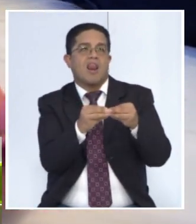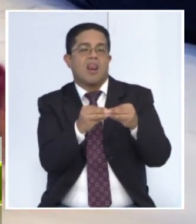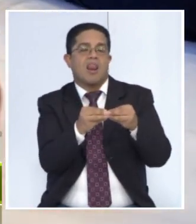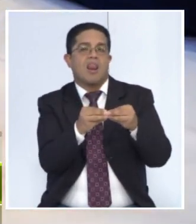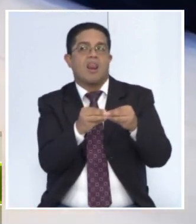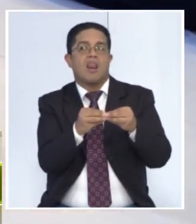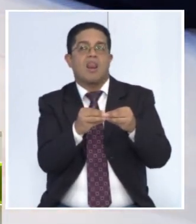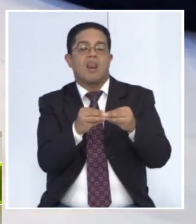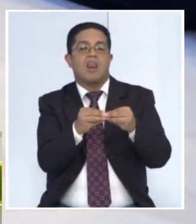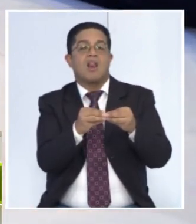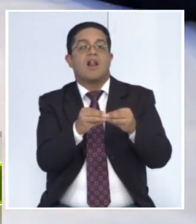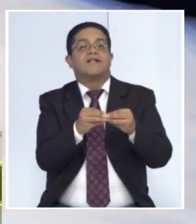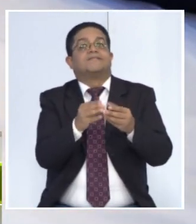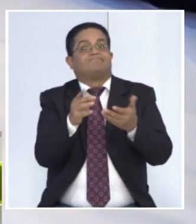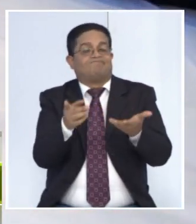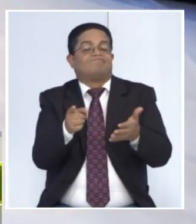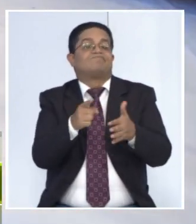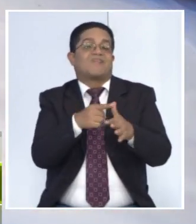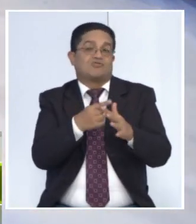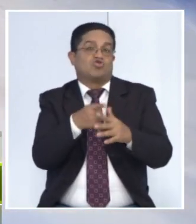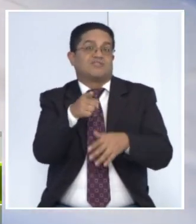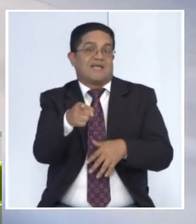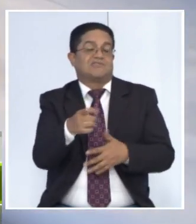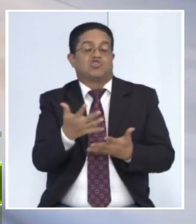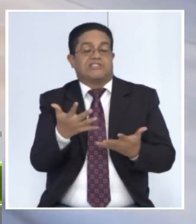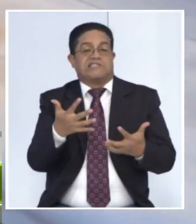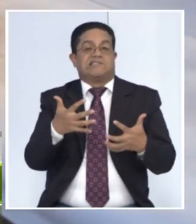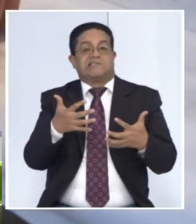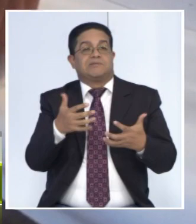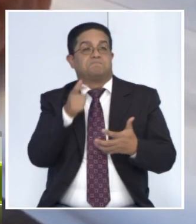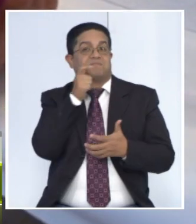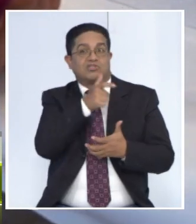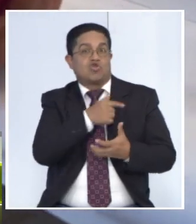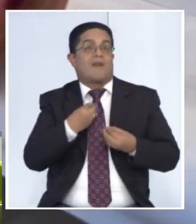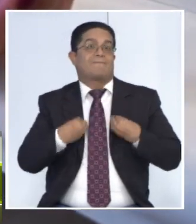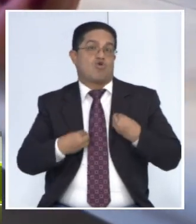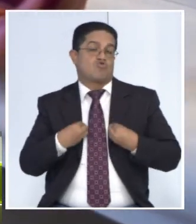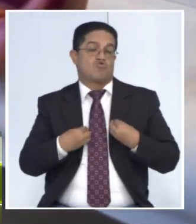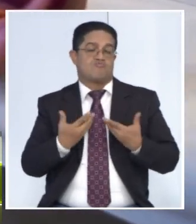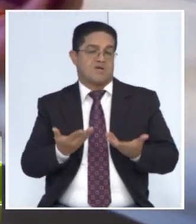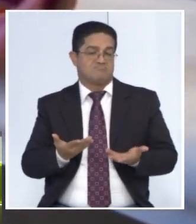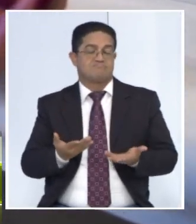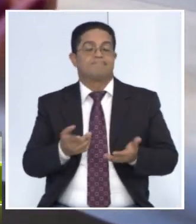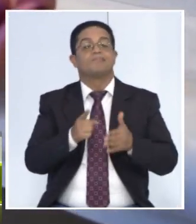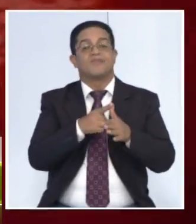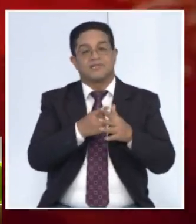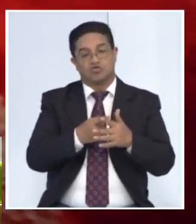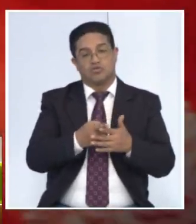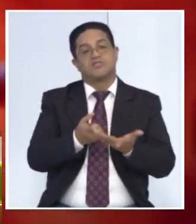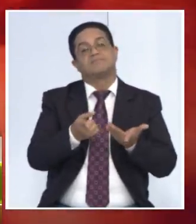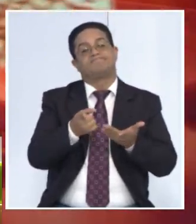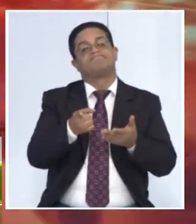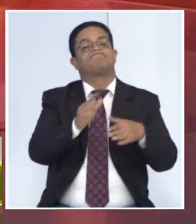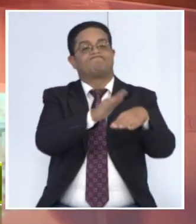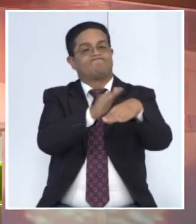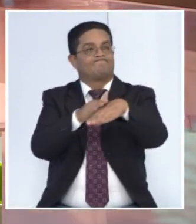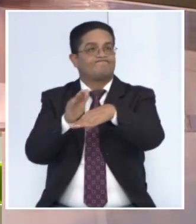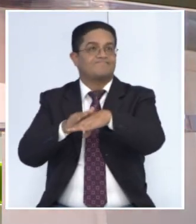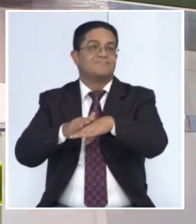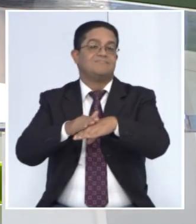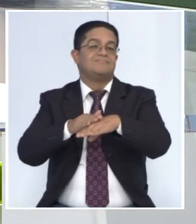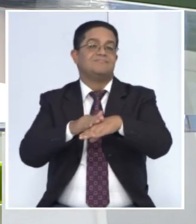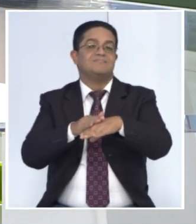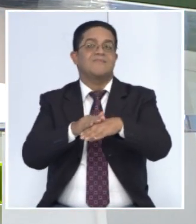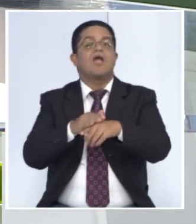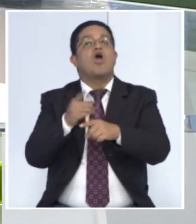eso es realmente desesperante y eso es lo que no se quiere. Se quiere que la donación sea como en los